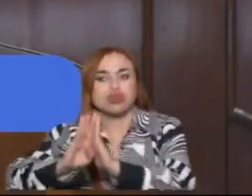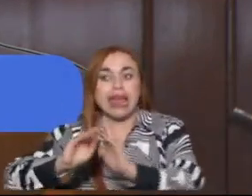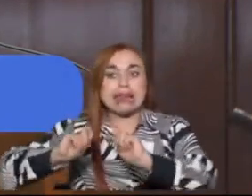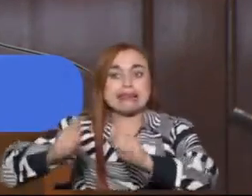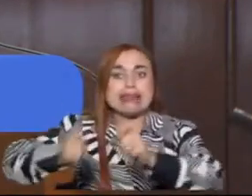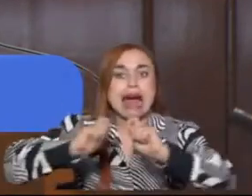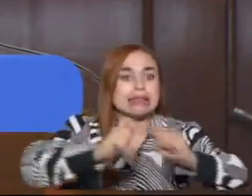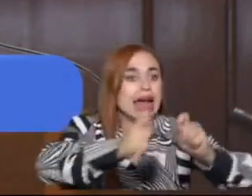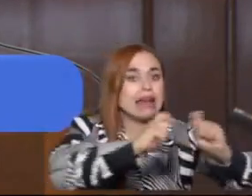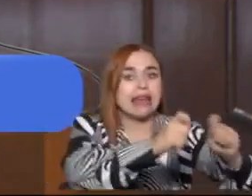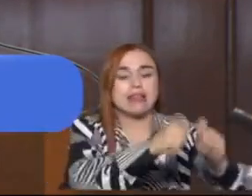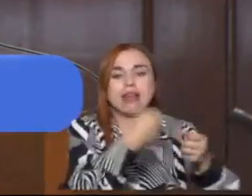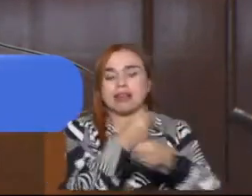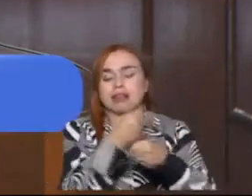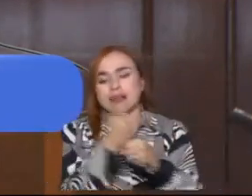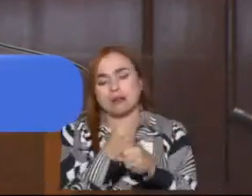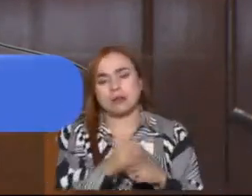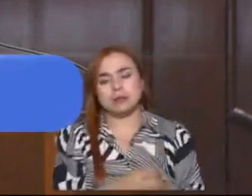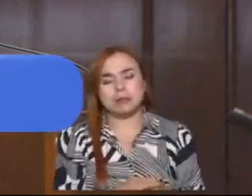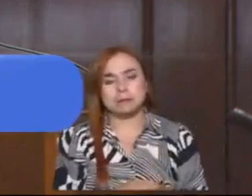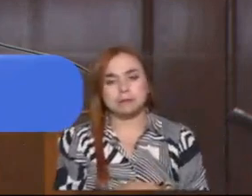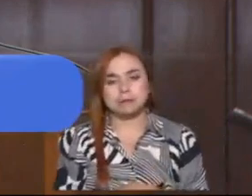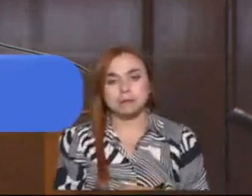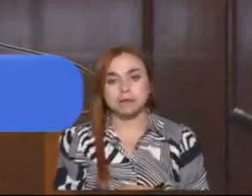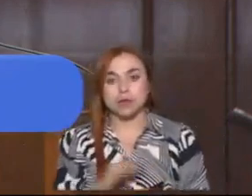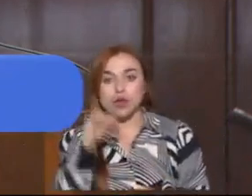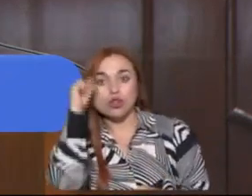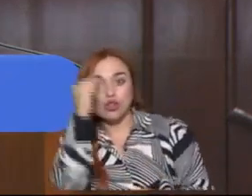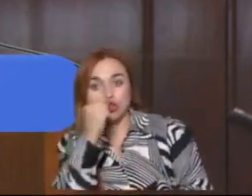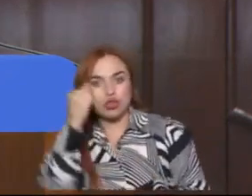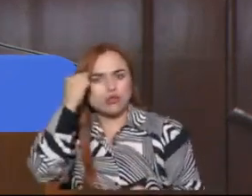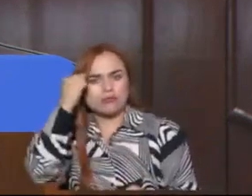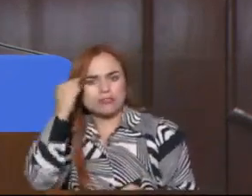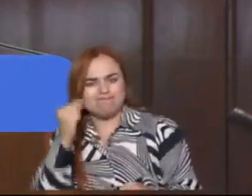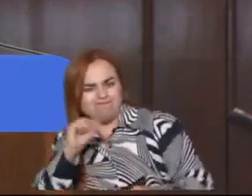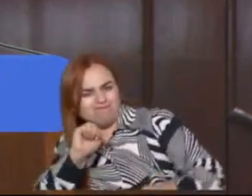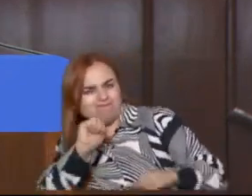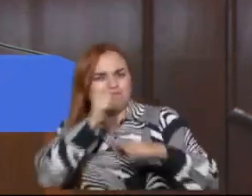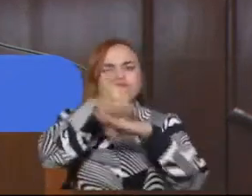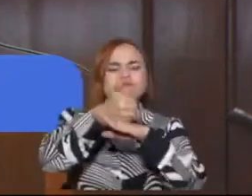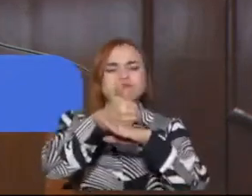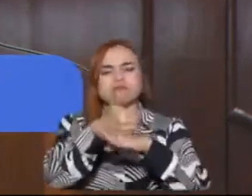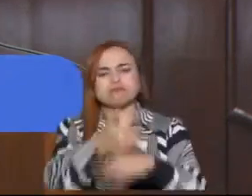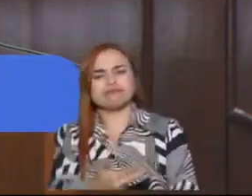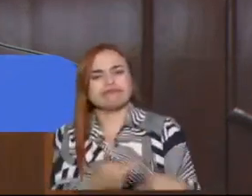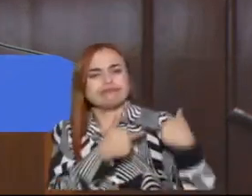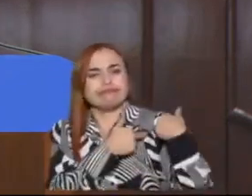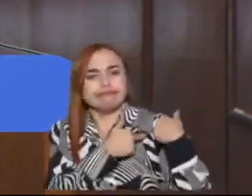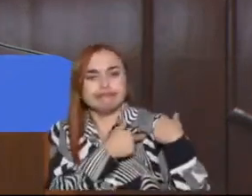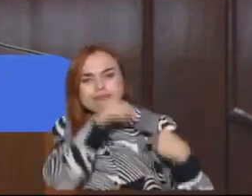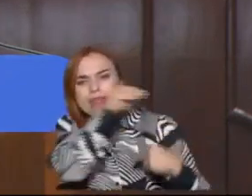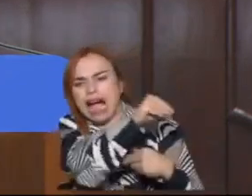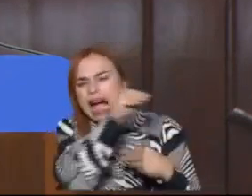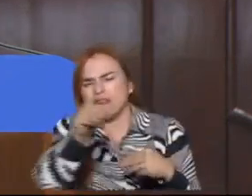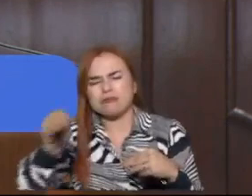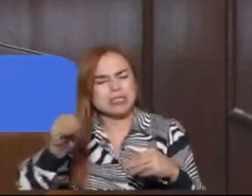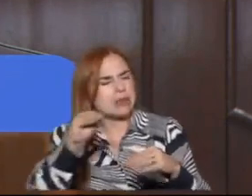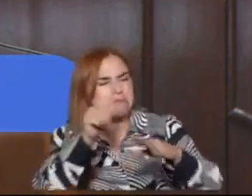cuyo gobierno prioriza y defiende la producción agropecuaria nacional.